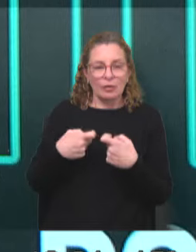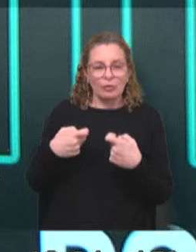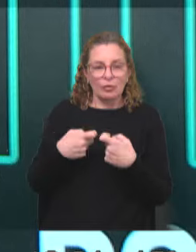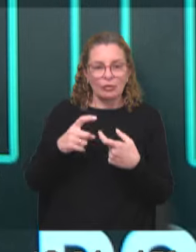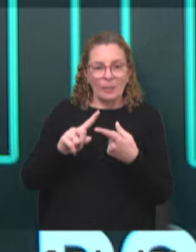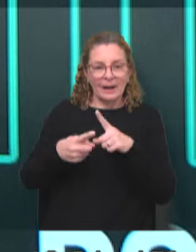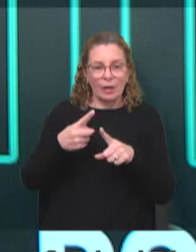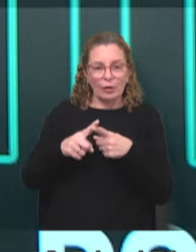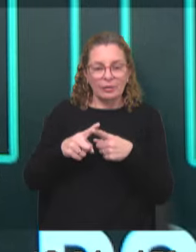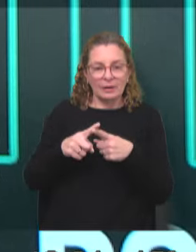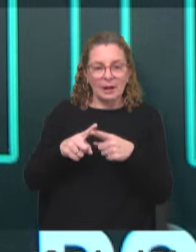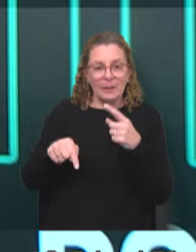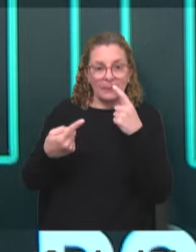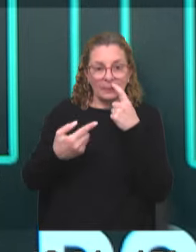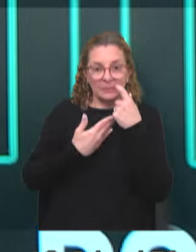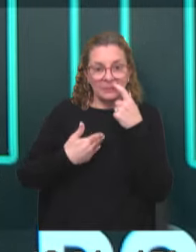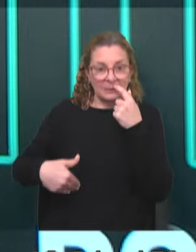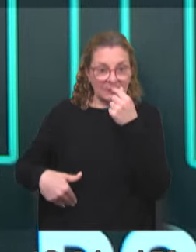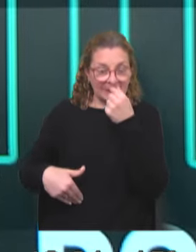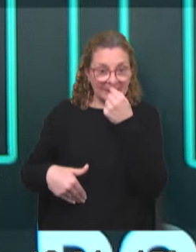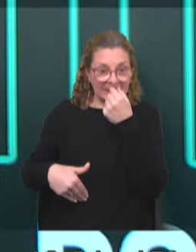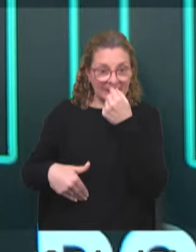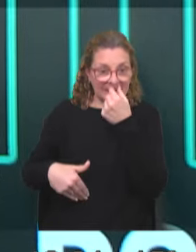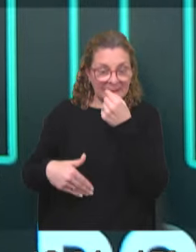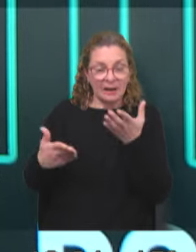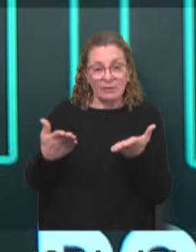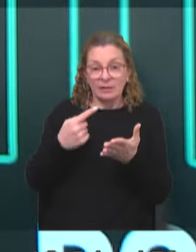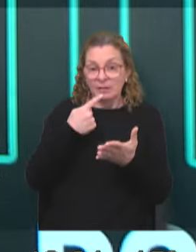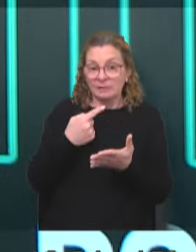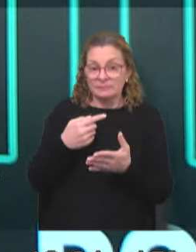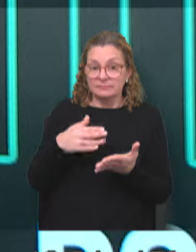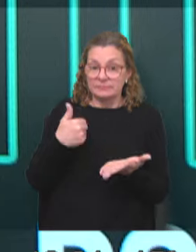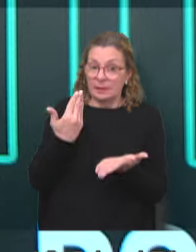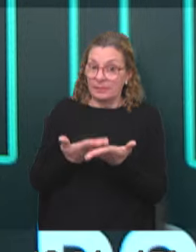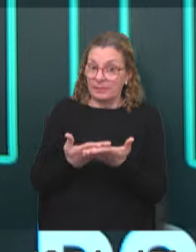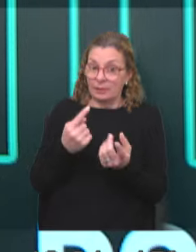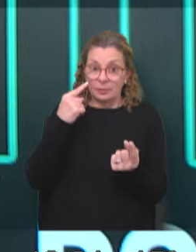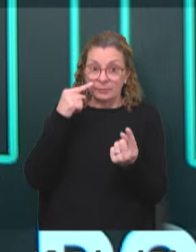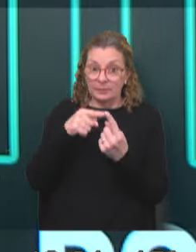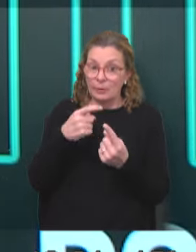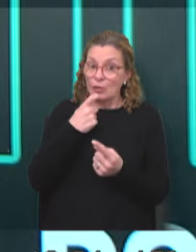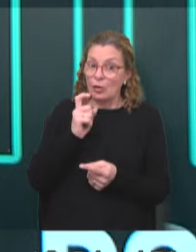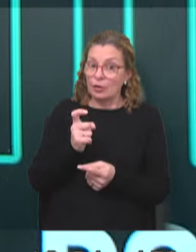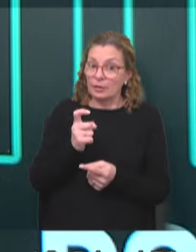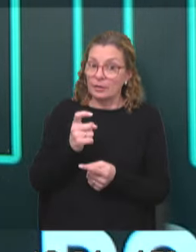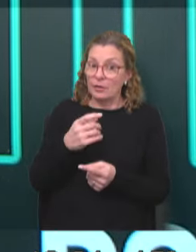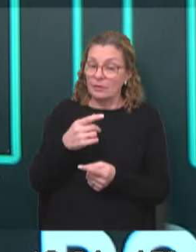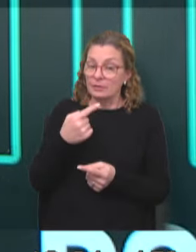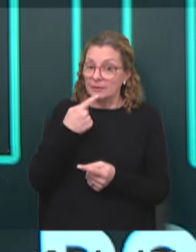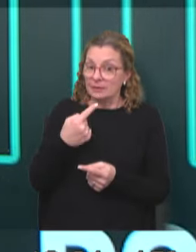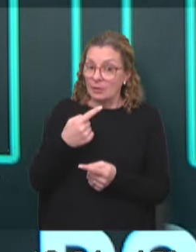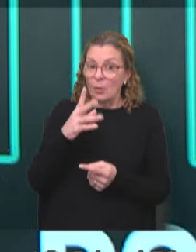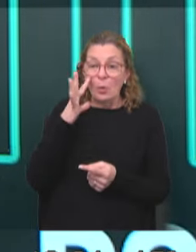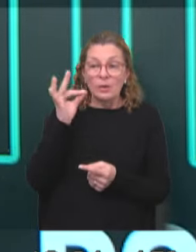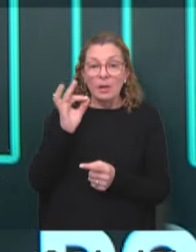coordinar al próximo gobierno ahora se está presentando con un desafío del partido Colorado del partido Nacional diciendo bueno